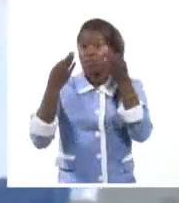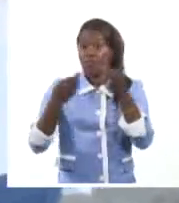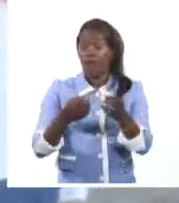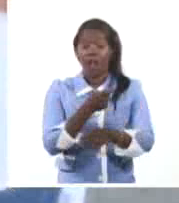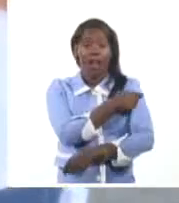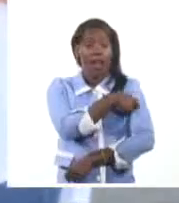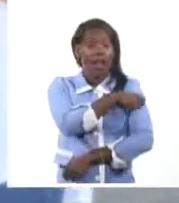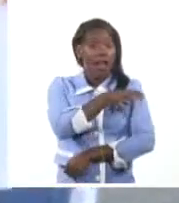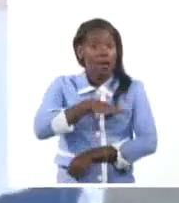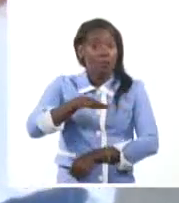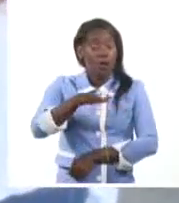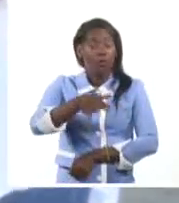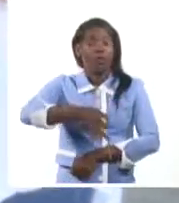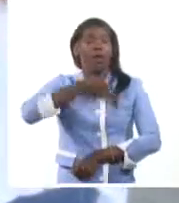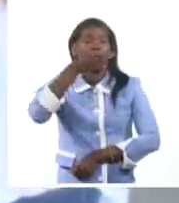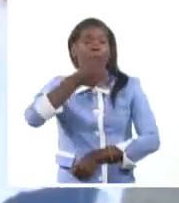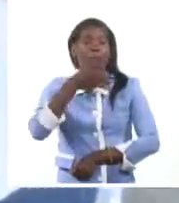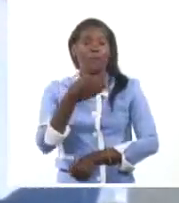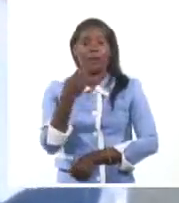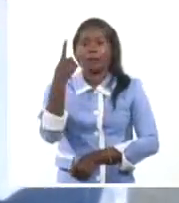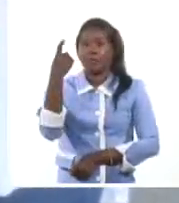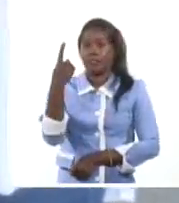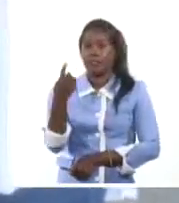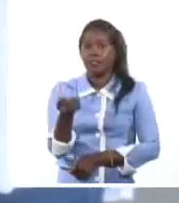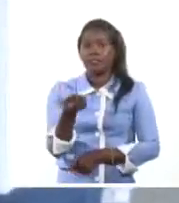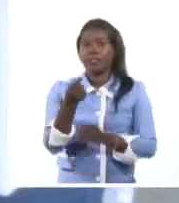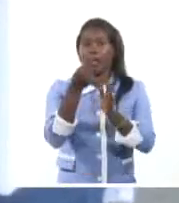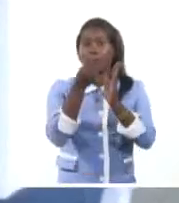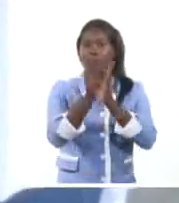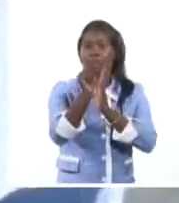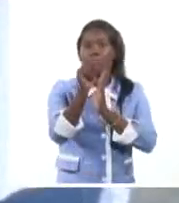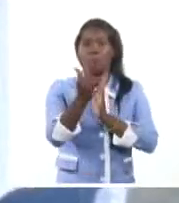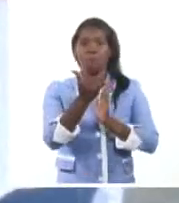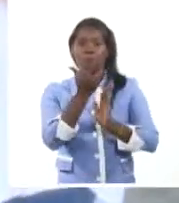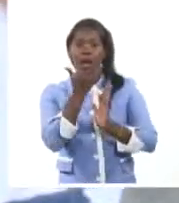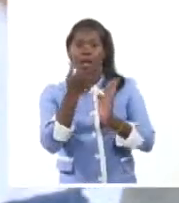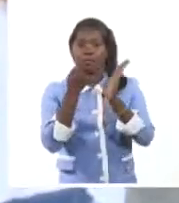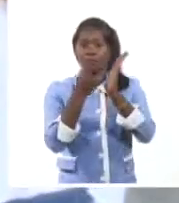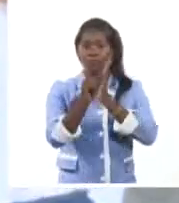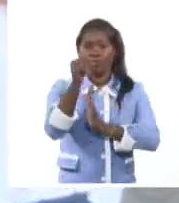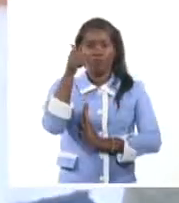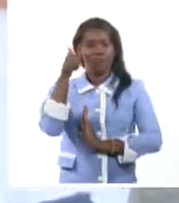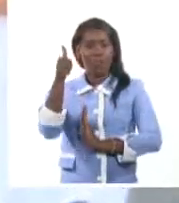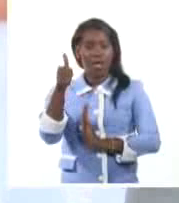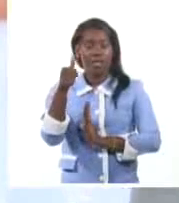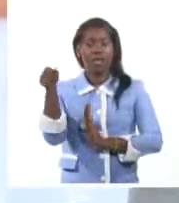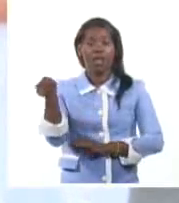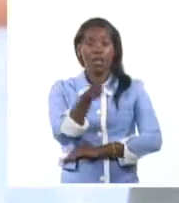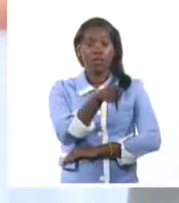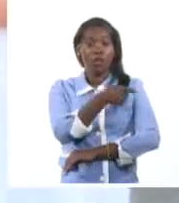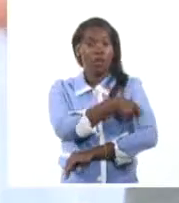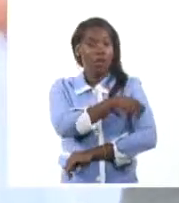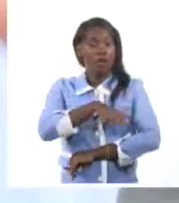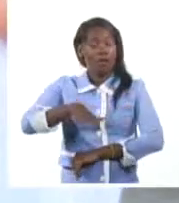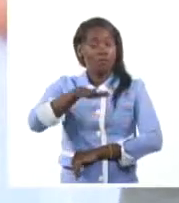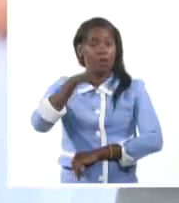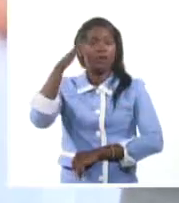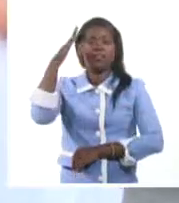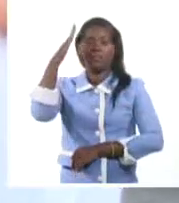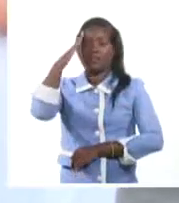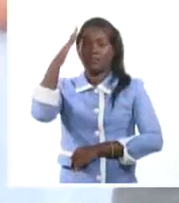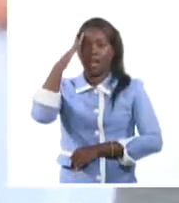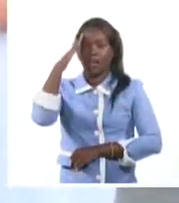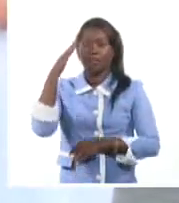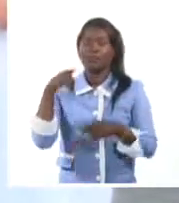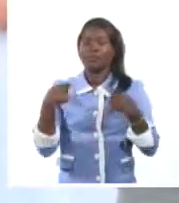dando las ideas de qué es lo que hay que subrayar, qué hay que mantener, qué es lo que hay que mejorar, qué es lo que hay que incluir, a quiénes